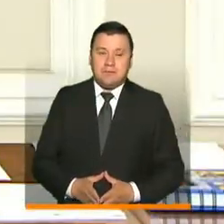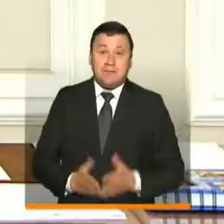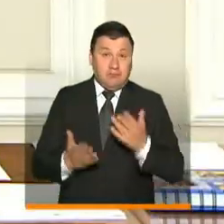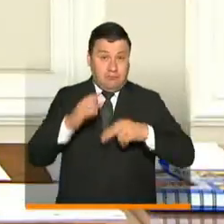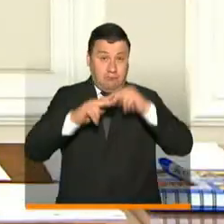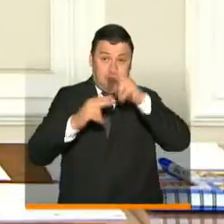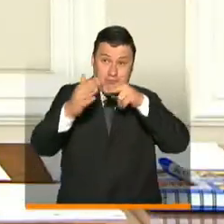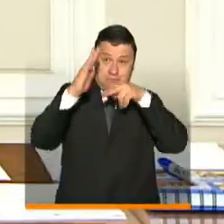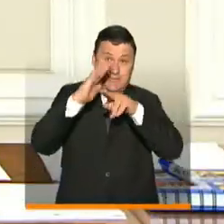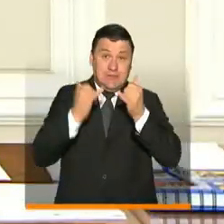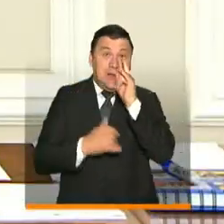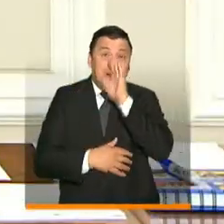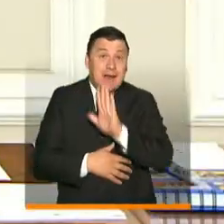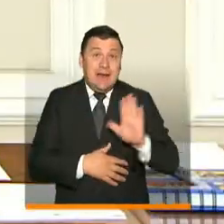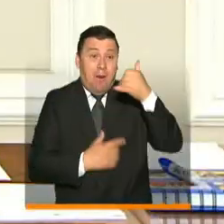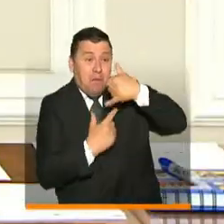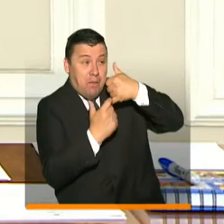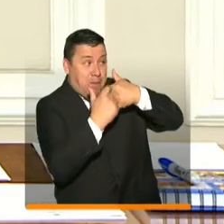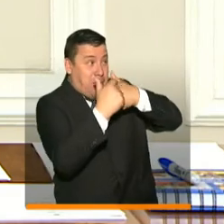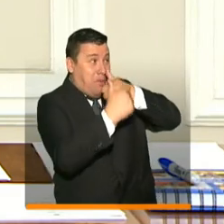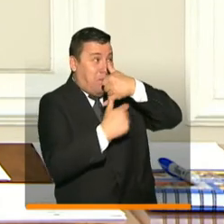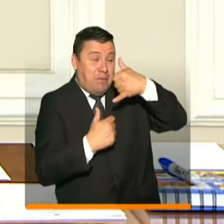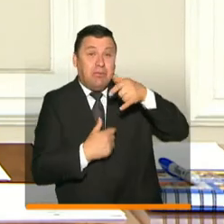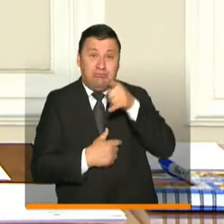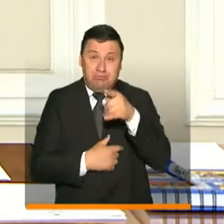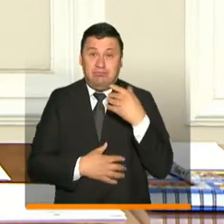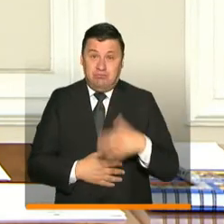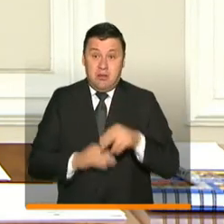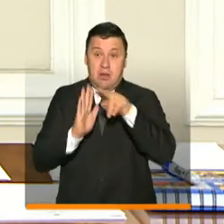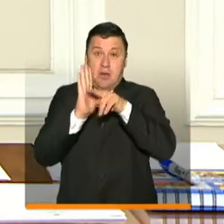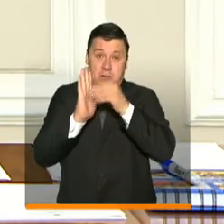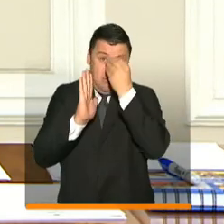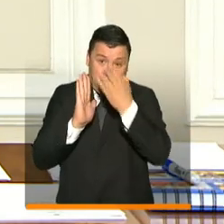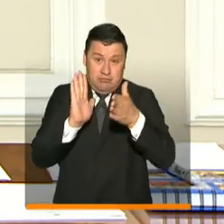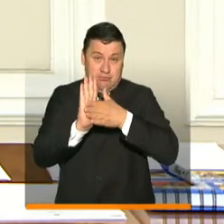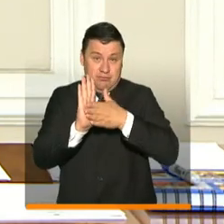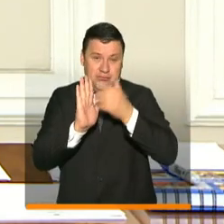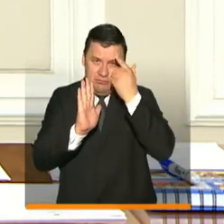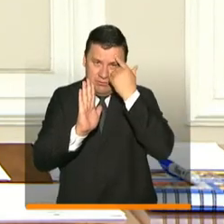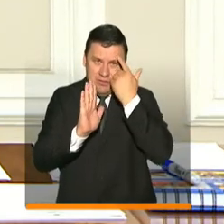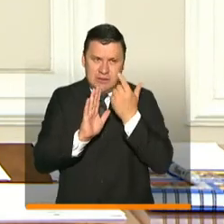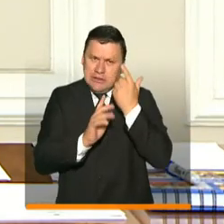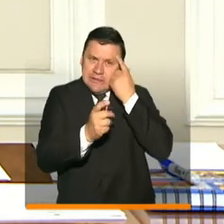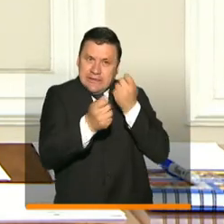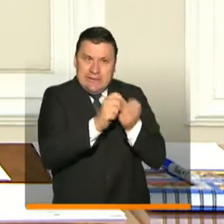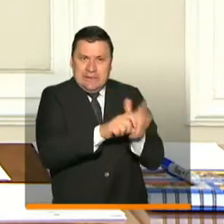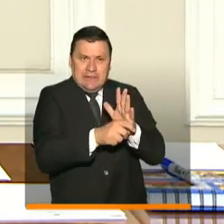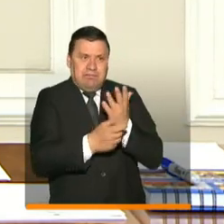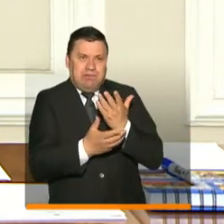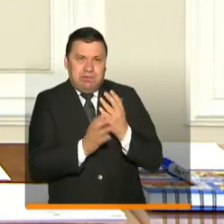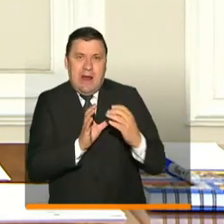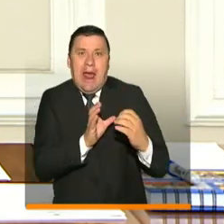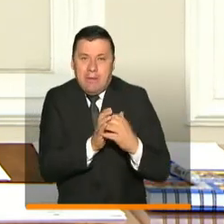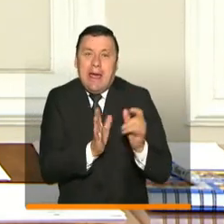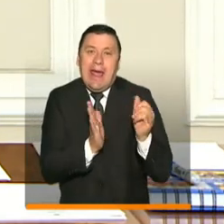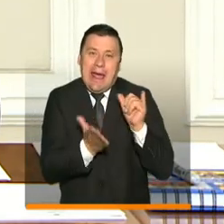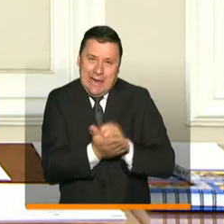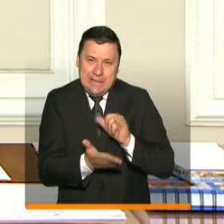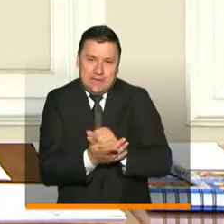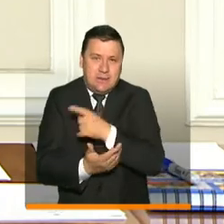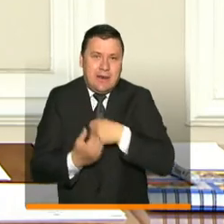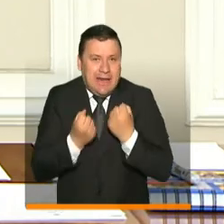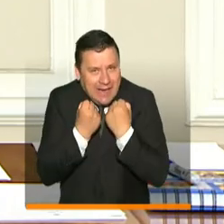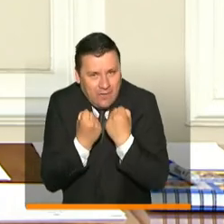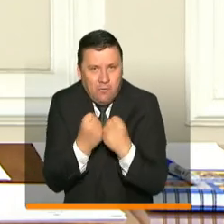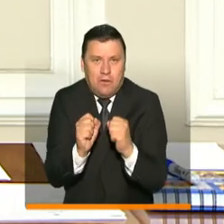Estas obras que avanzan en el territorio, que tienen en cuenta todos los protocolos también para enfrentar el COVID-19, son producto de ese